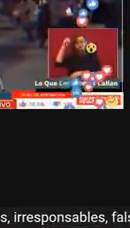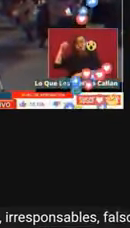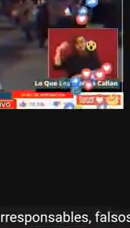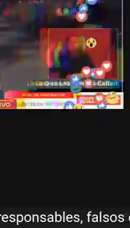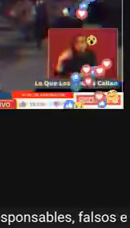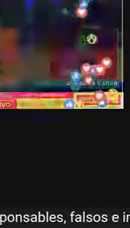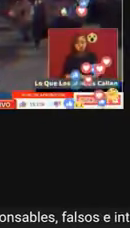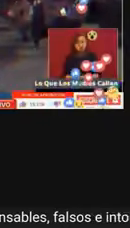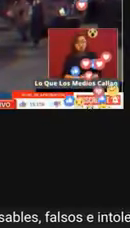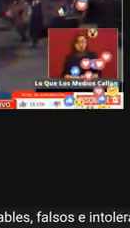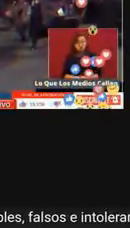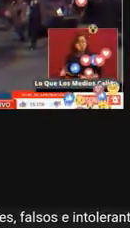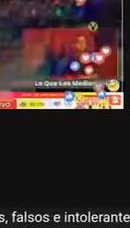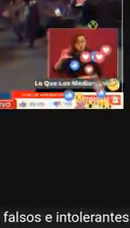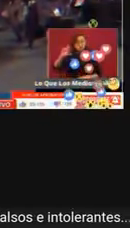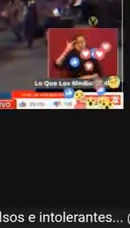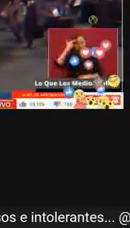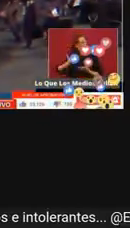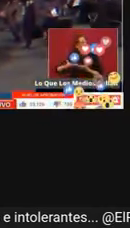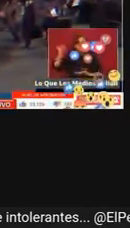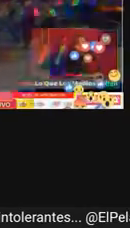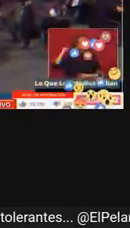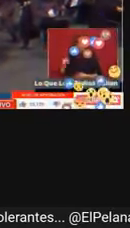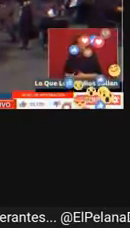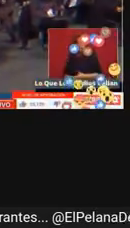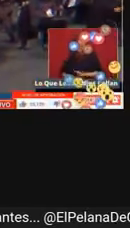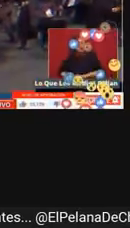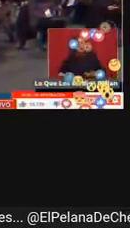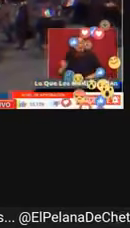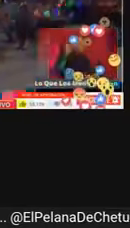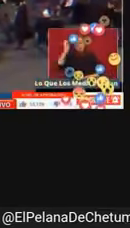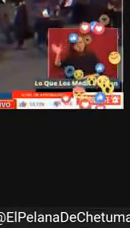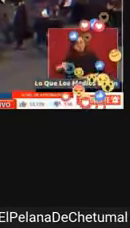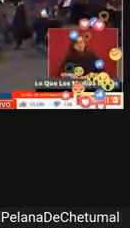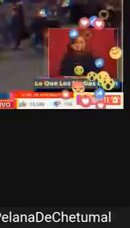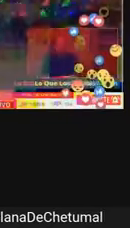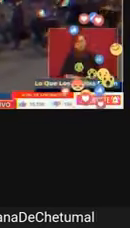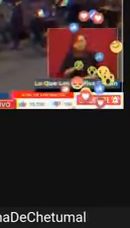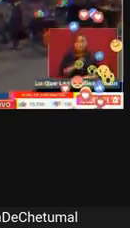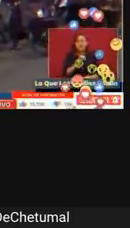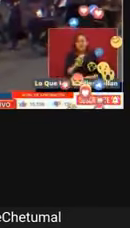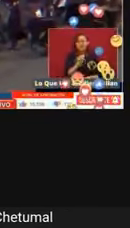era? No se lo digas. Nombramos a